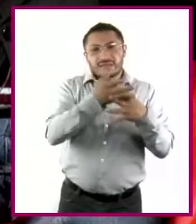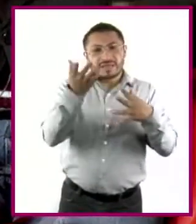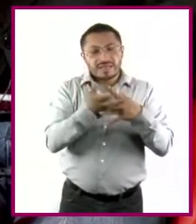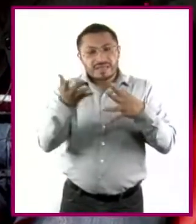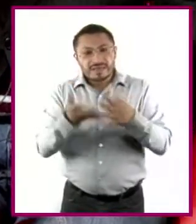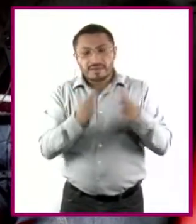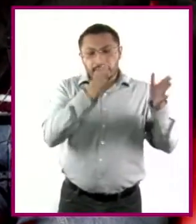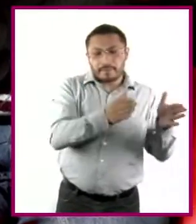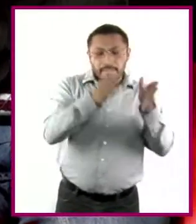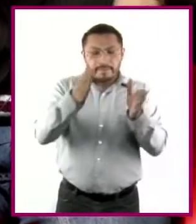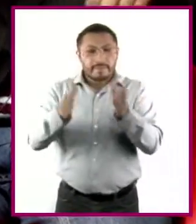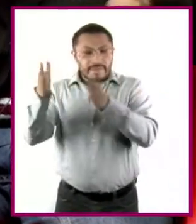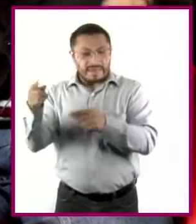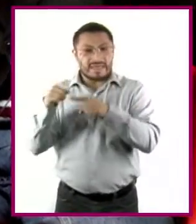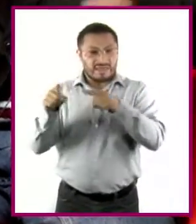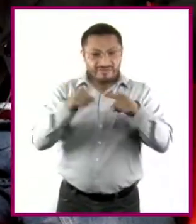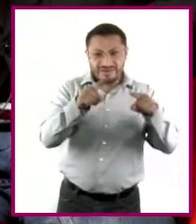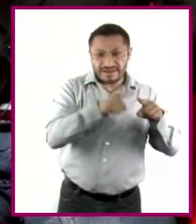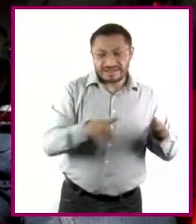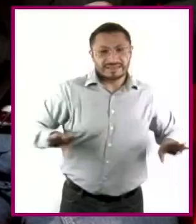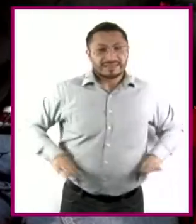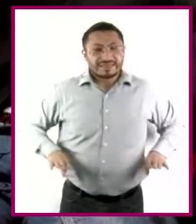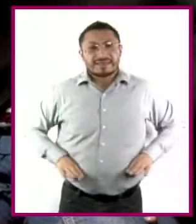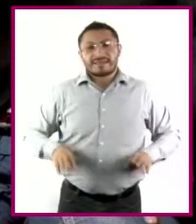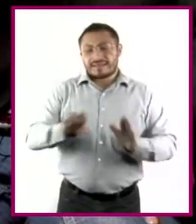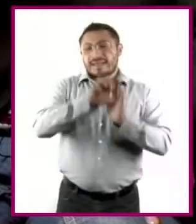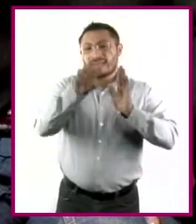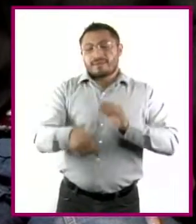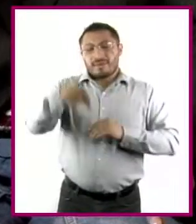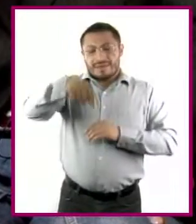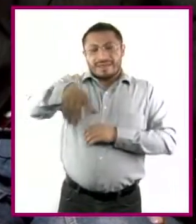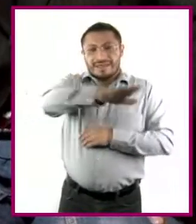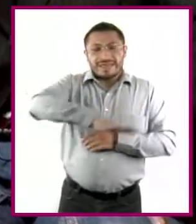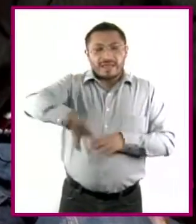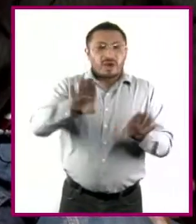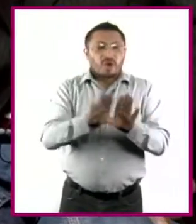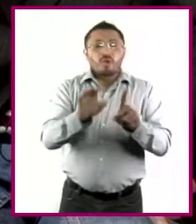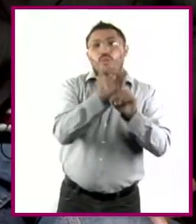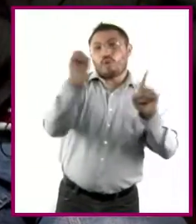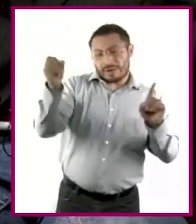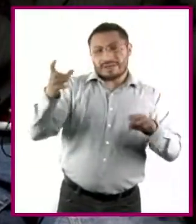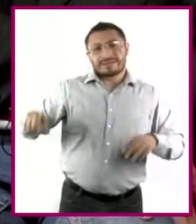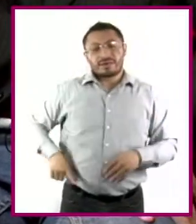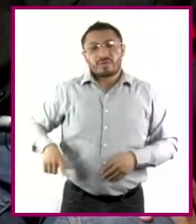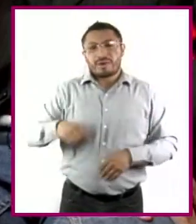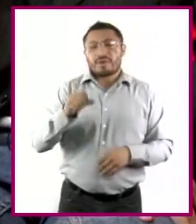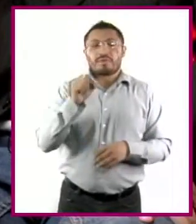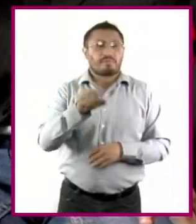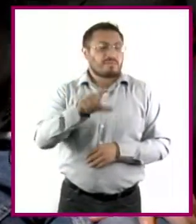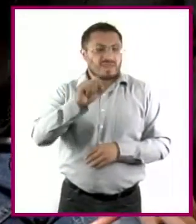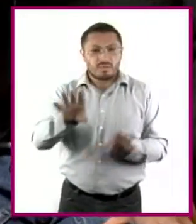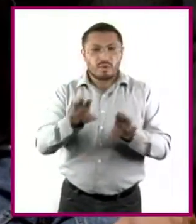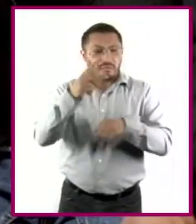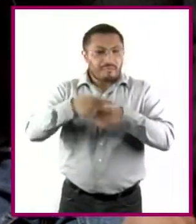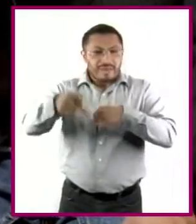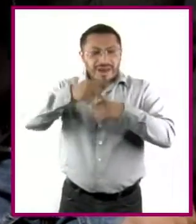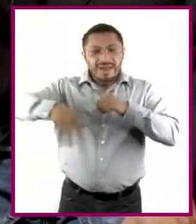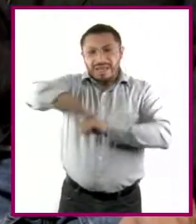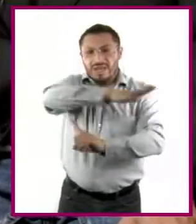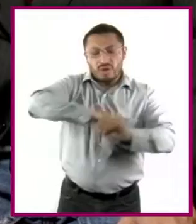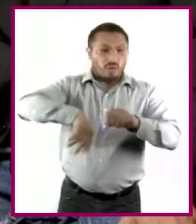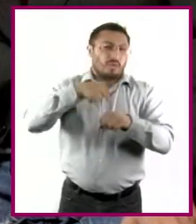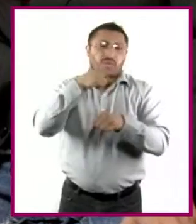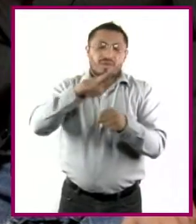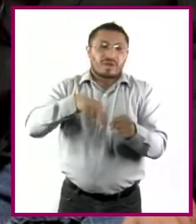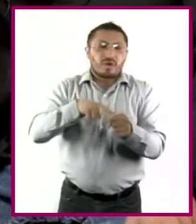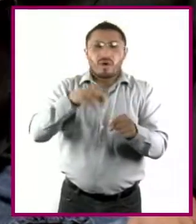paréntesis de anarquía. Son aquí ejemplo de cómo crece y se corrige la obra del Estado, ante las mismas amenazas de la naturaleza y la